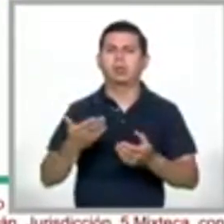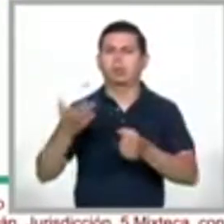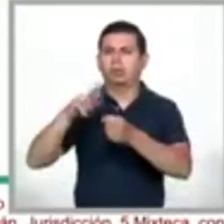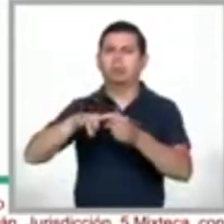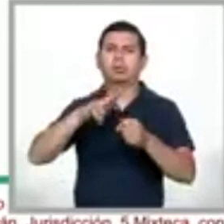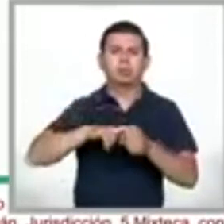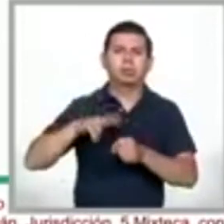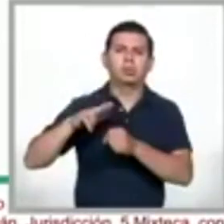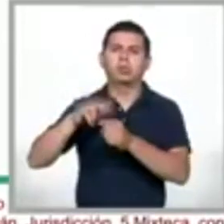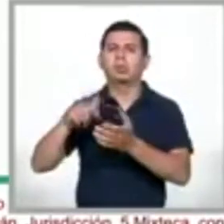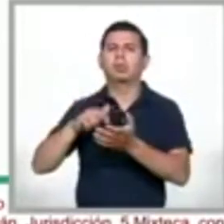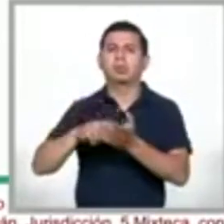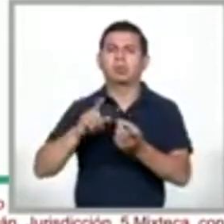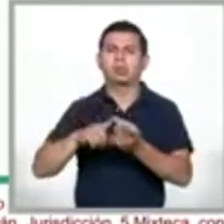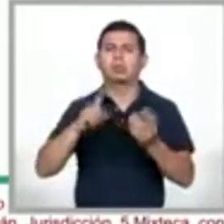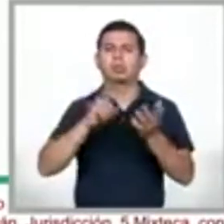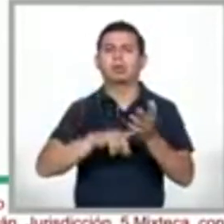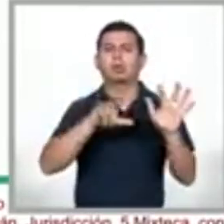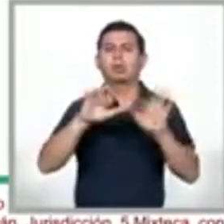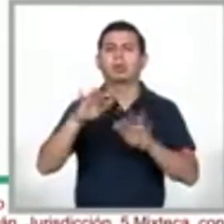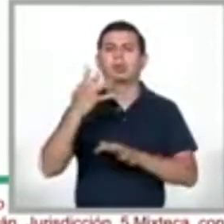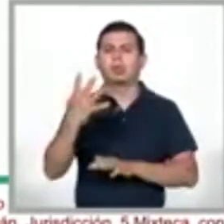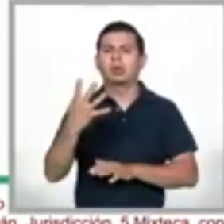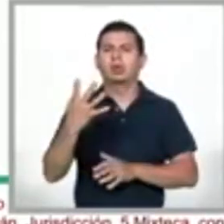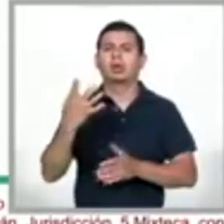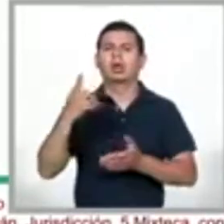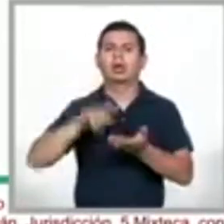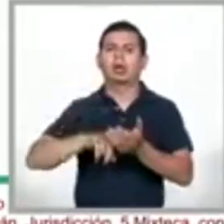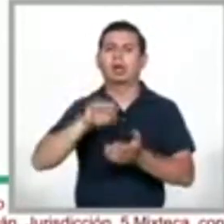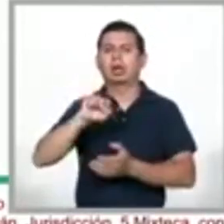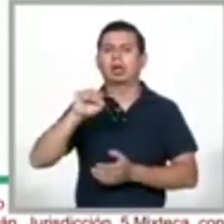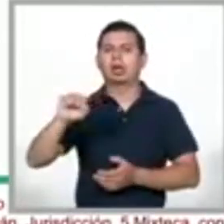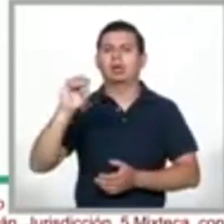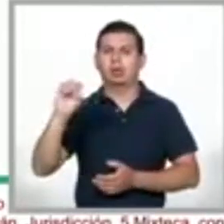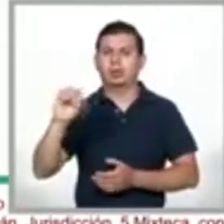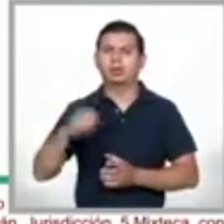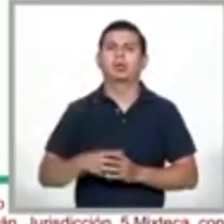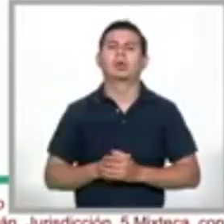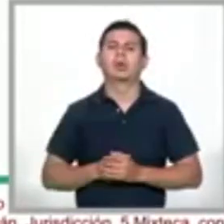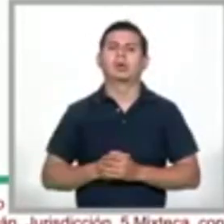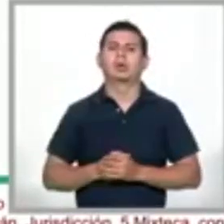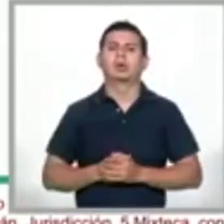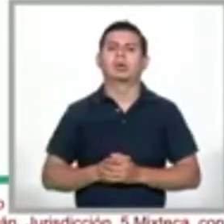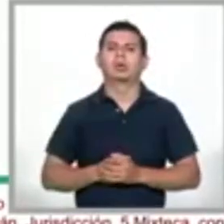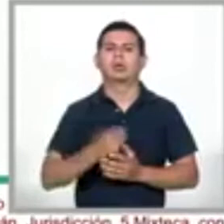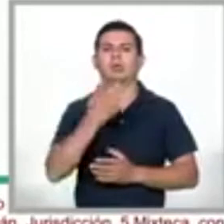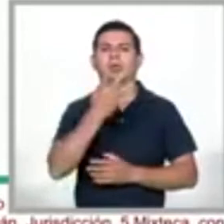se reportan 1.854 casos en los servicios de salud de Oaxaca,